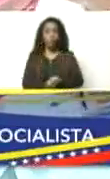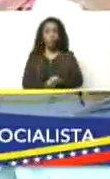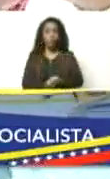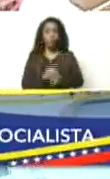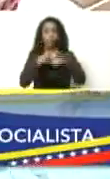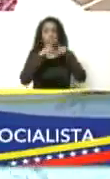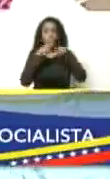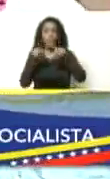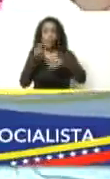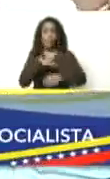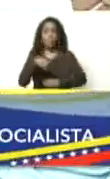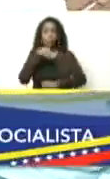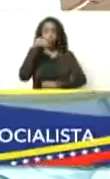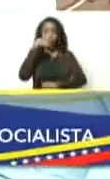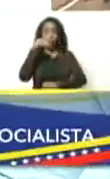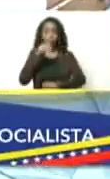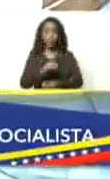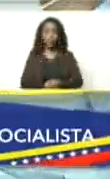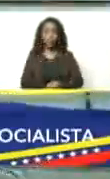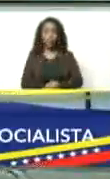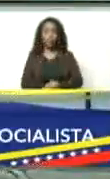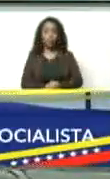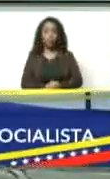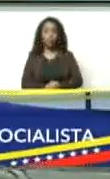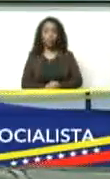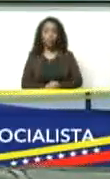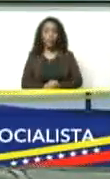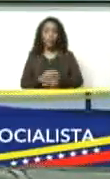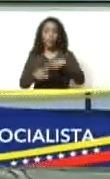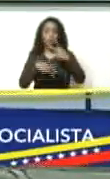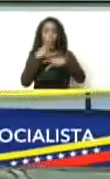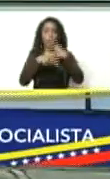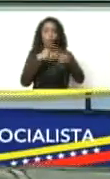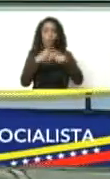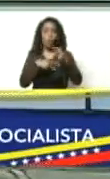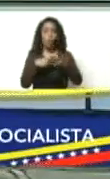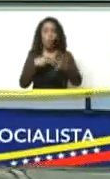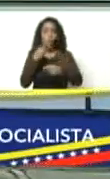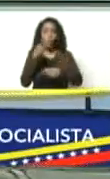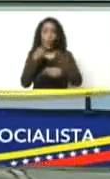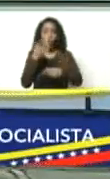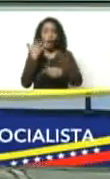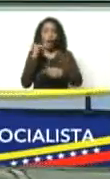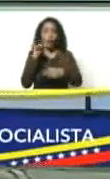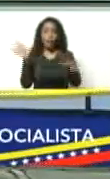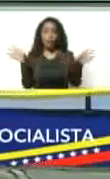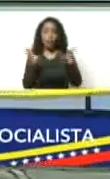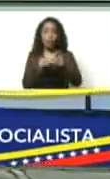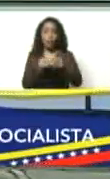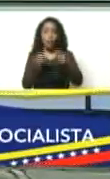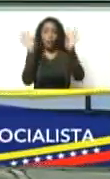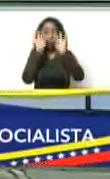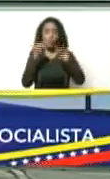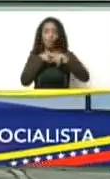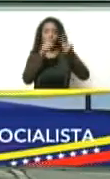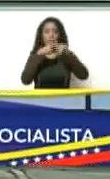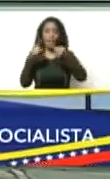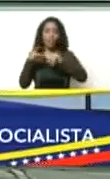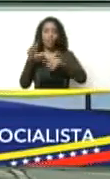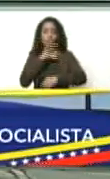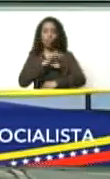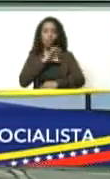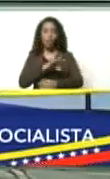dimensión de lo espiritual y moral, y en la dimensión de lo político. Ustedes resumen las dimensiones diversas